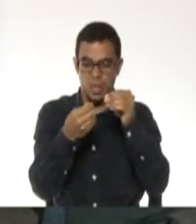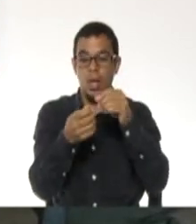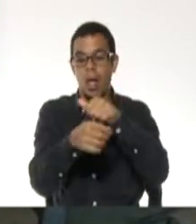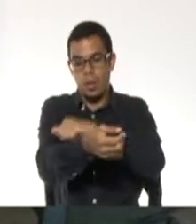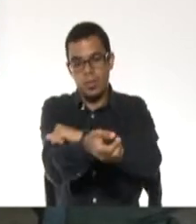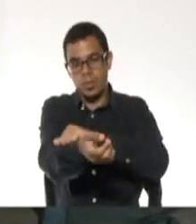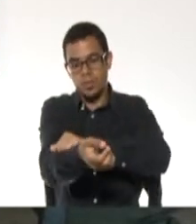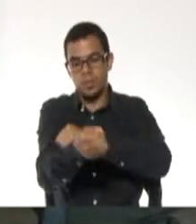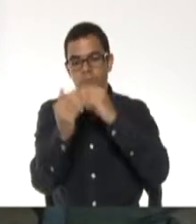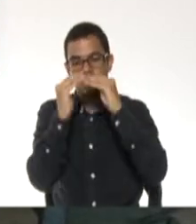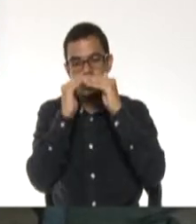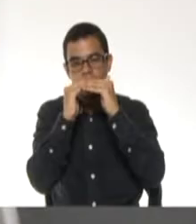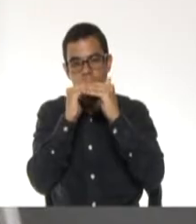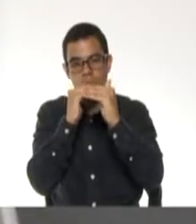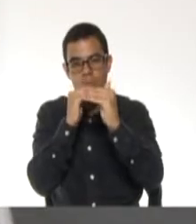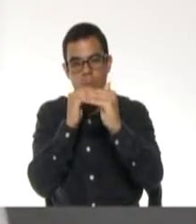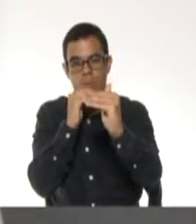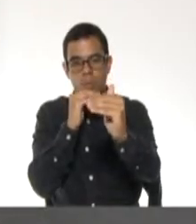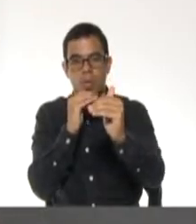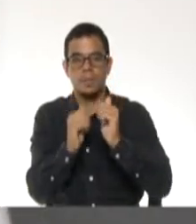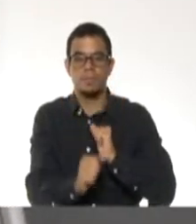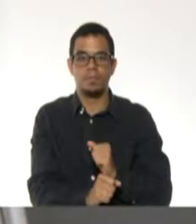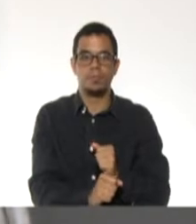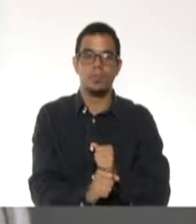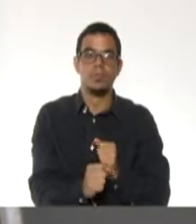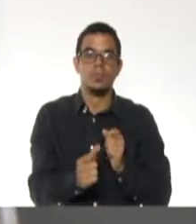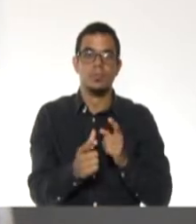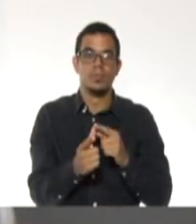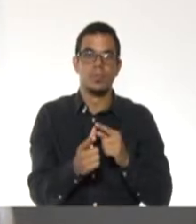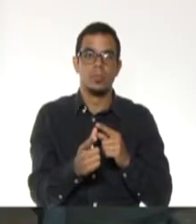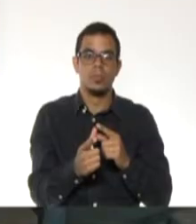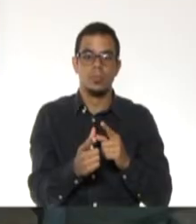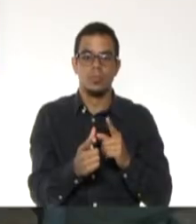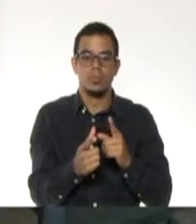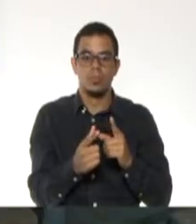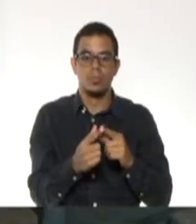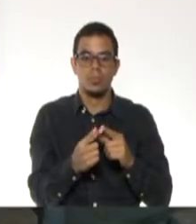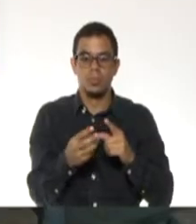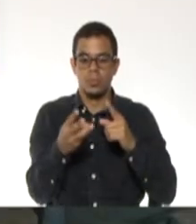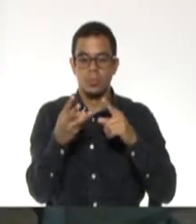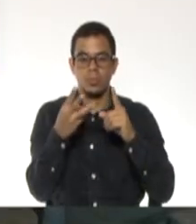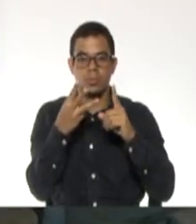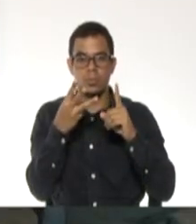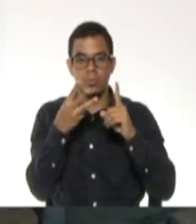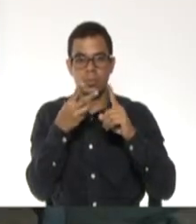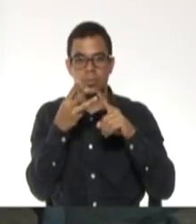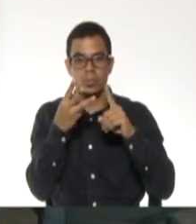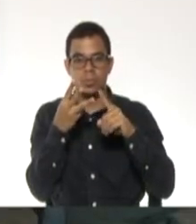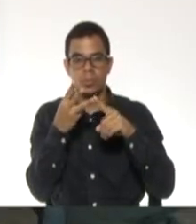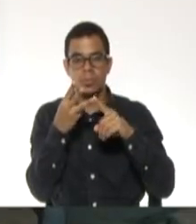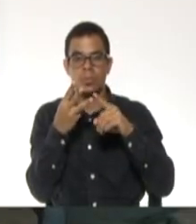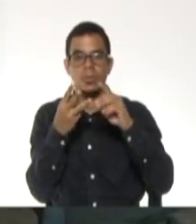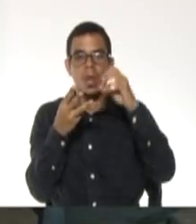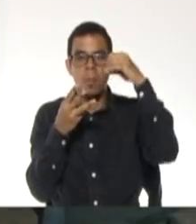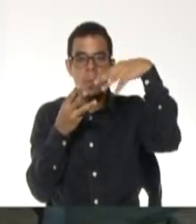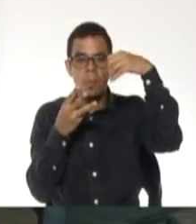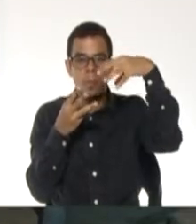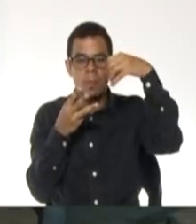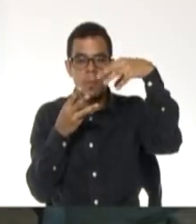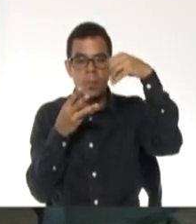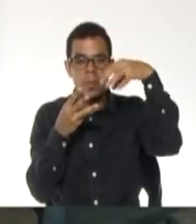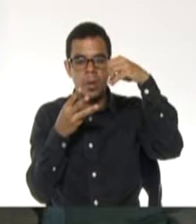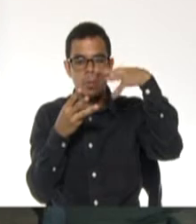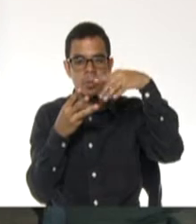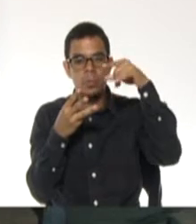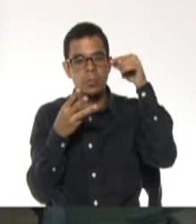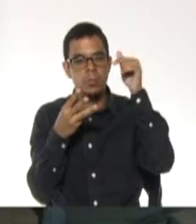cable de alimentación, la base, la resistencia. Tenemos un bombillo de neón que funciona como